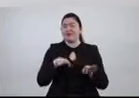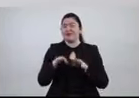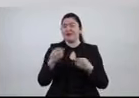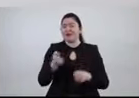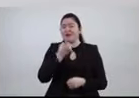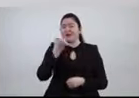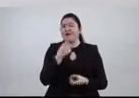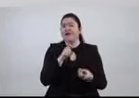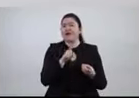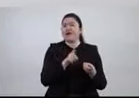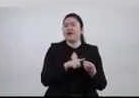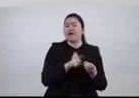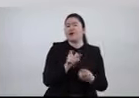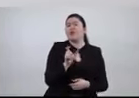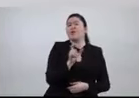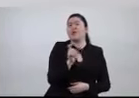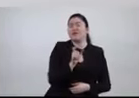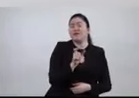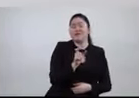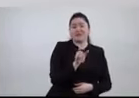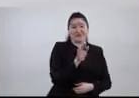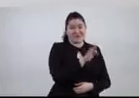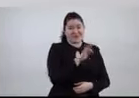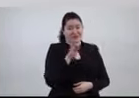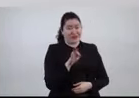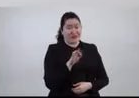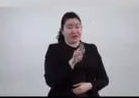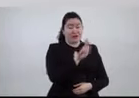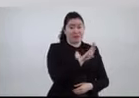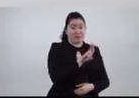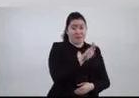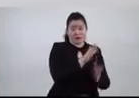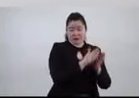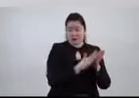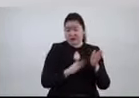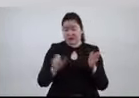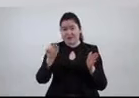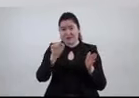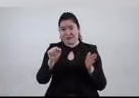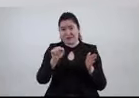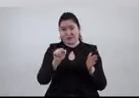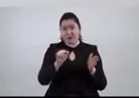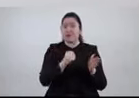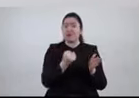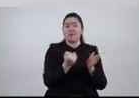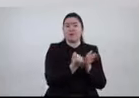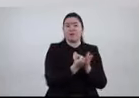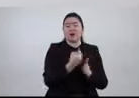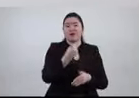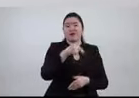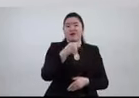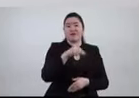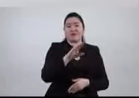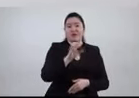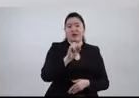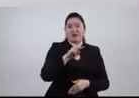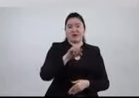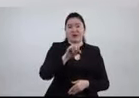sábado. En el caso de las y ellos recibirán la vacuna CanSino. En el caso de las alcaldías